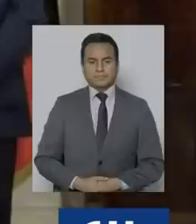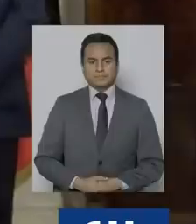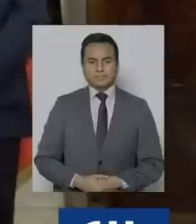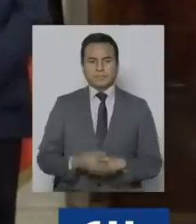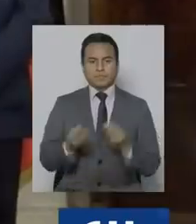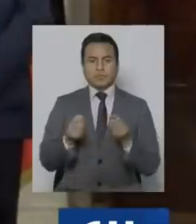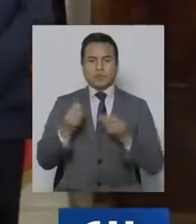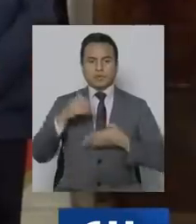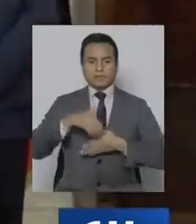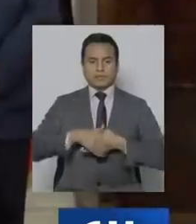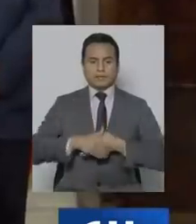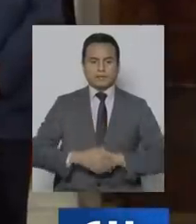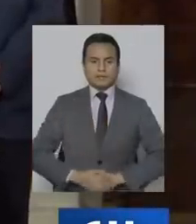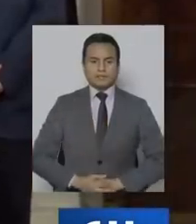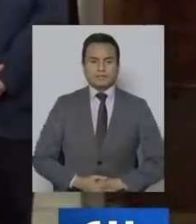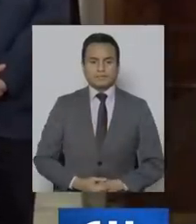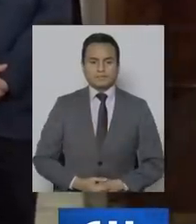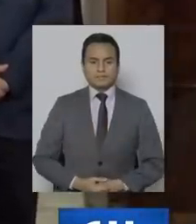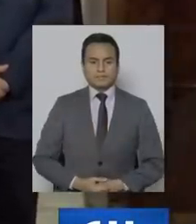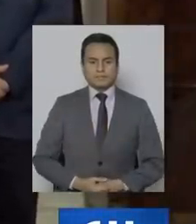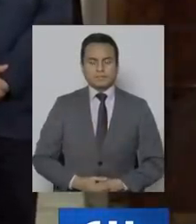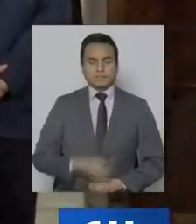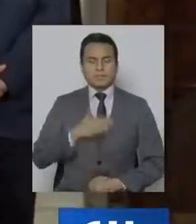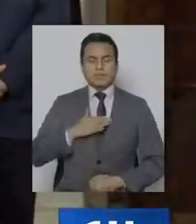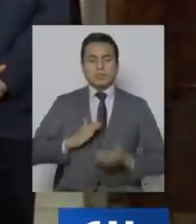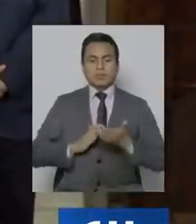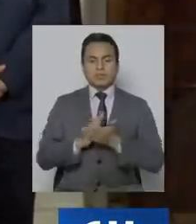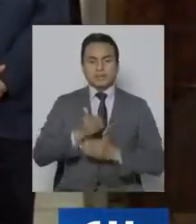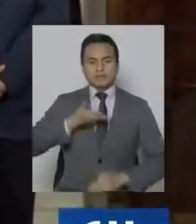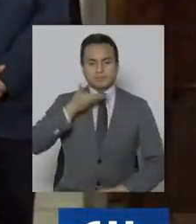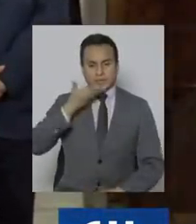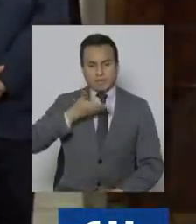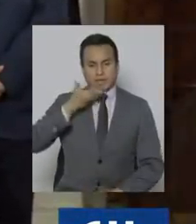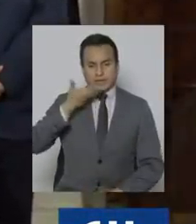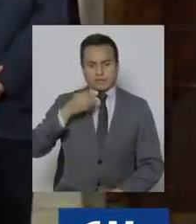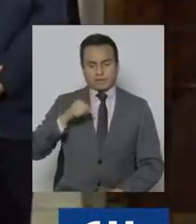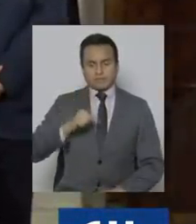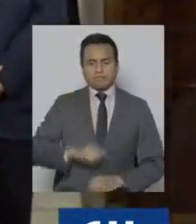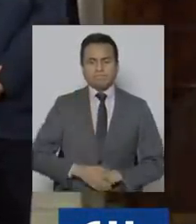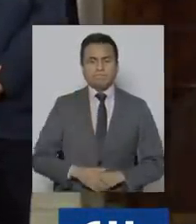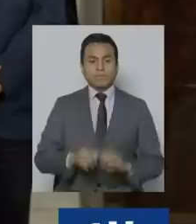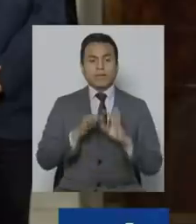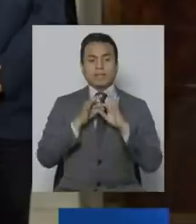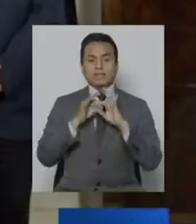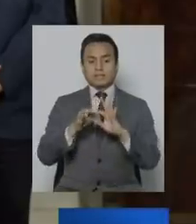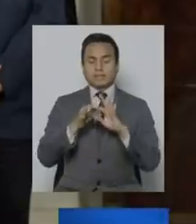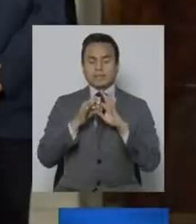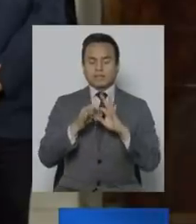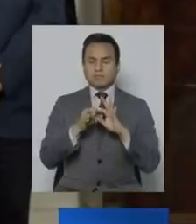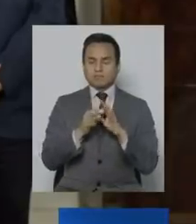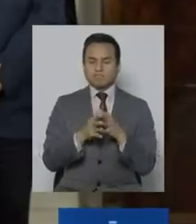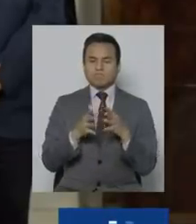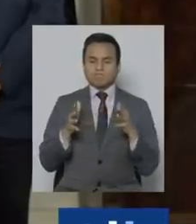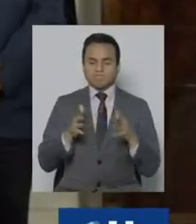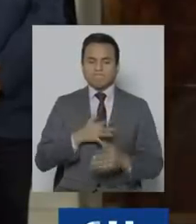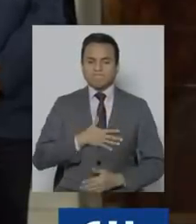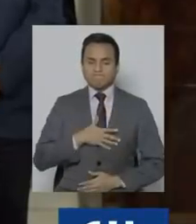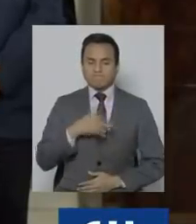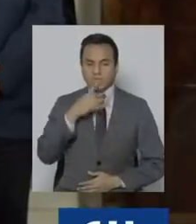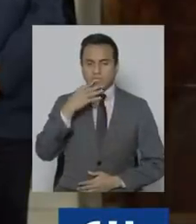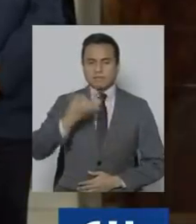Muy buenas tardes. Quiero empezar estas palabras agradeciendo muy sentida